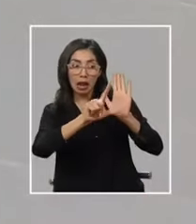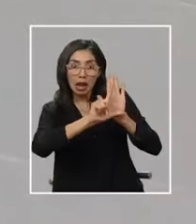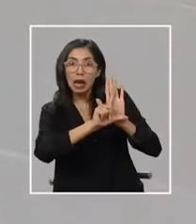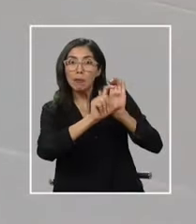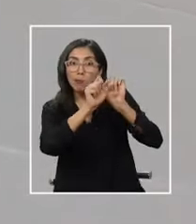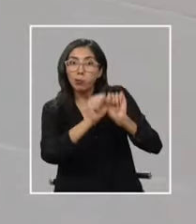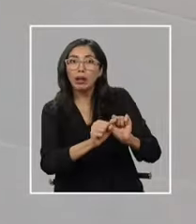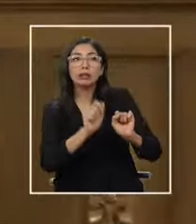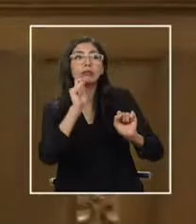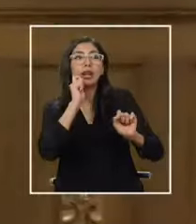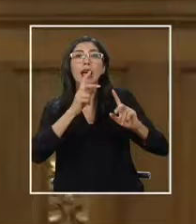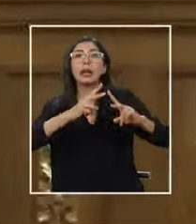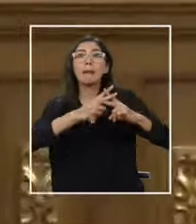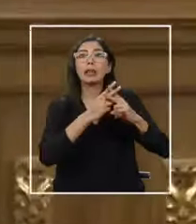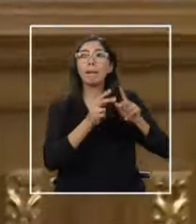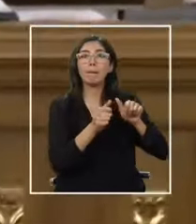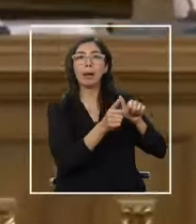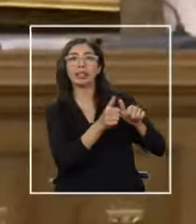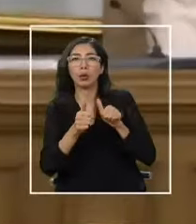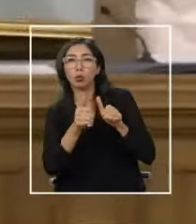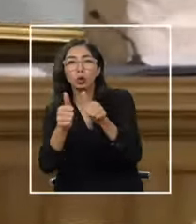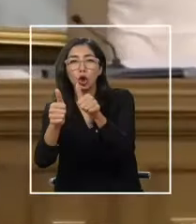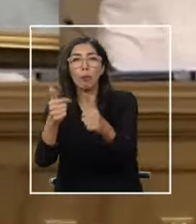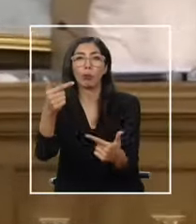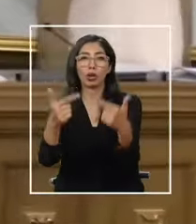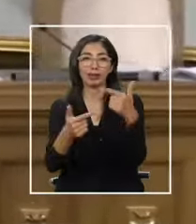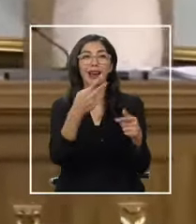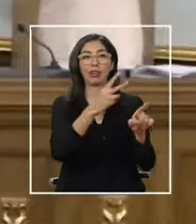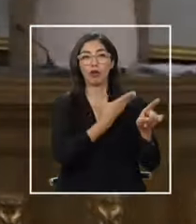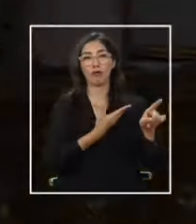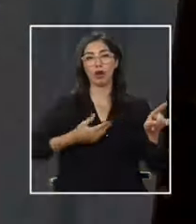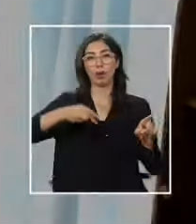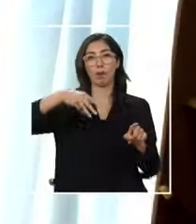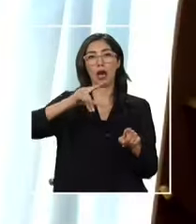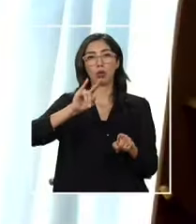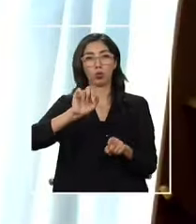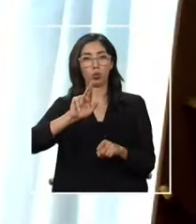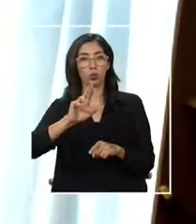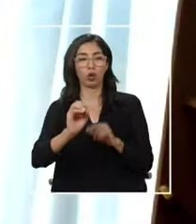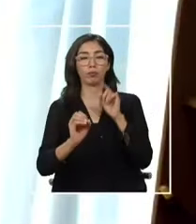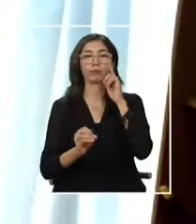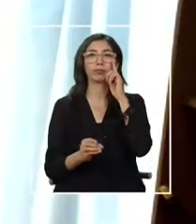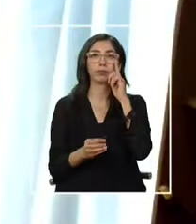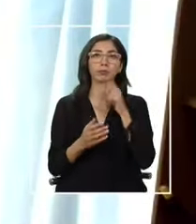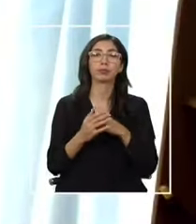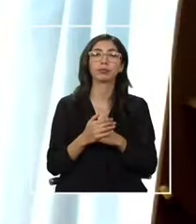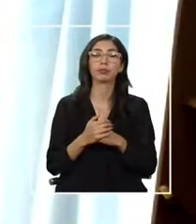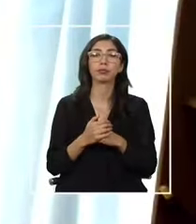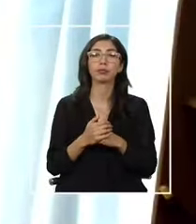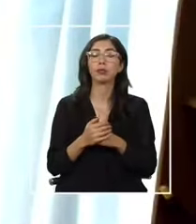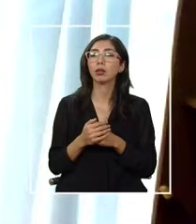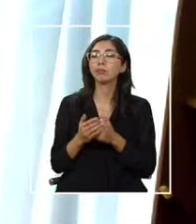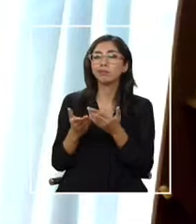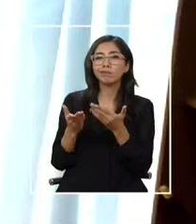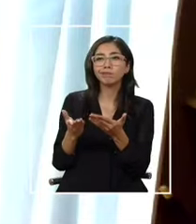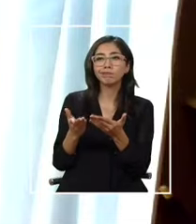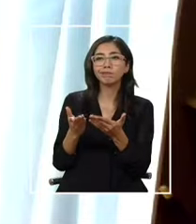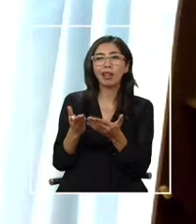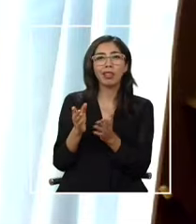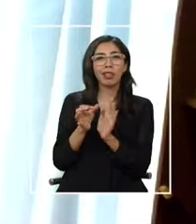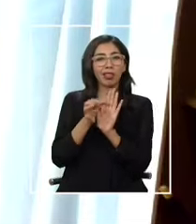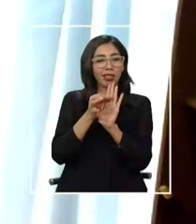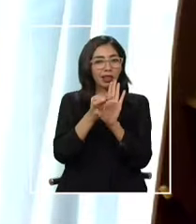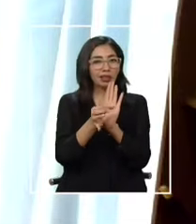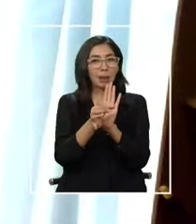en una herramienta de persecución política por parte del régimen de Nicolás Maduro. En este sentido, el hecho de que se diga que alguien con